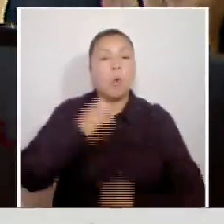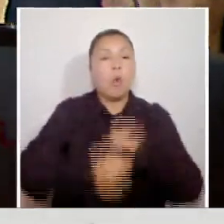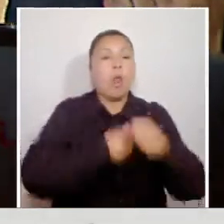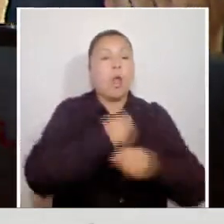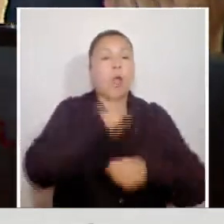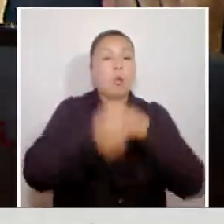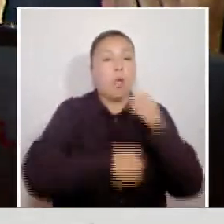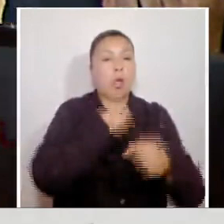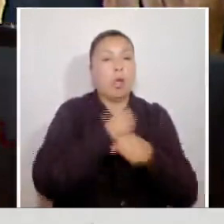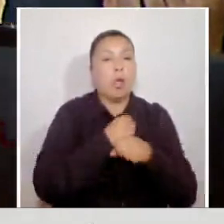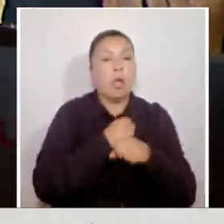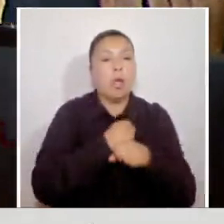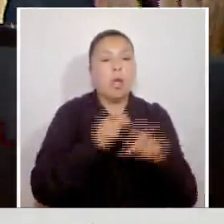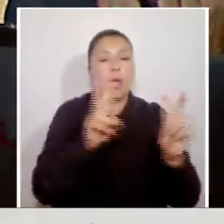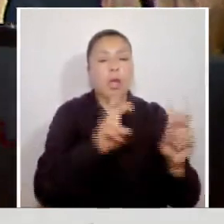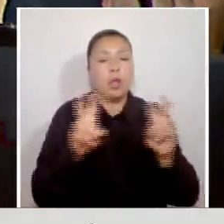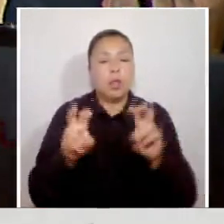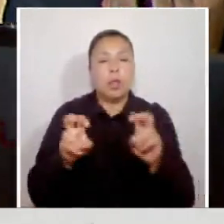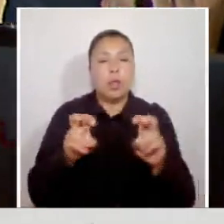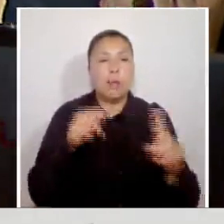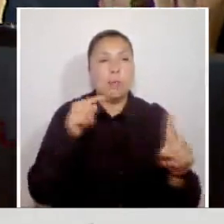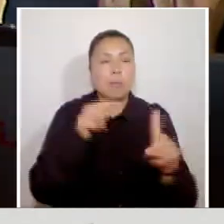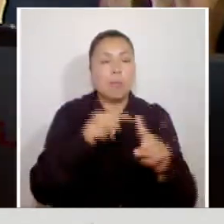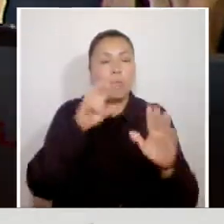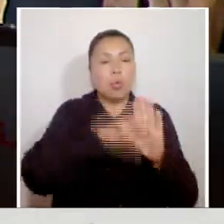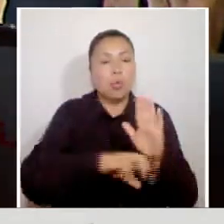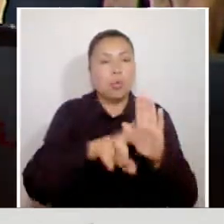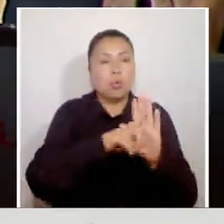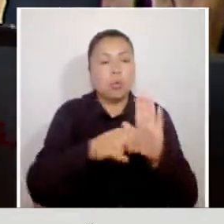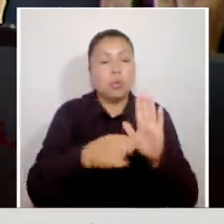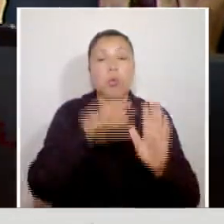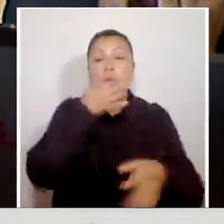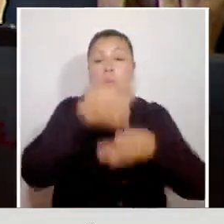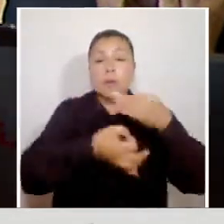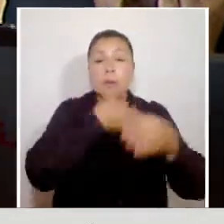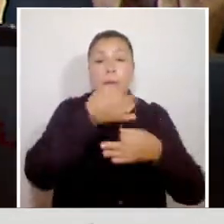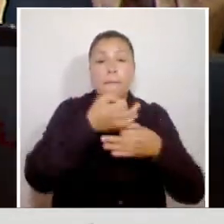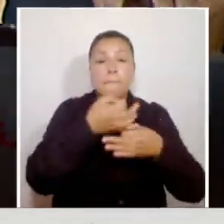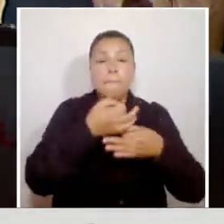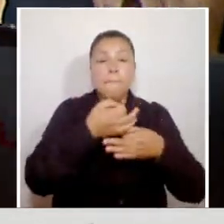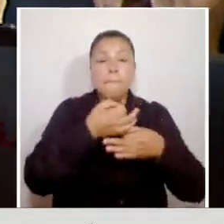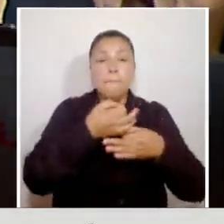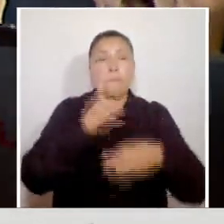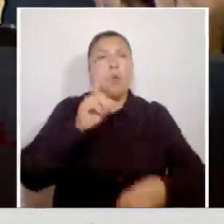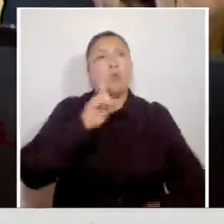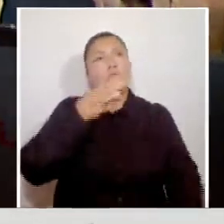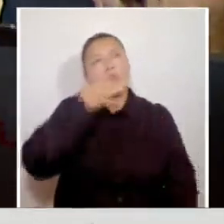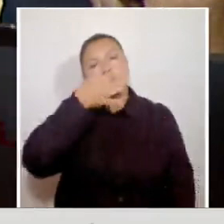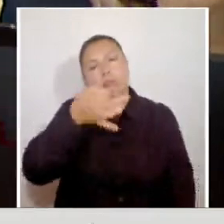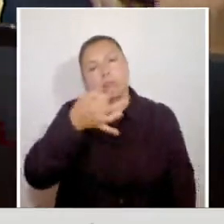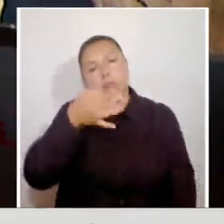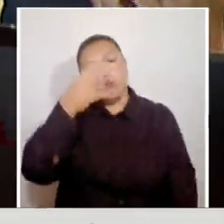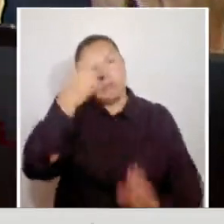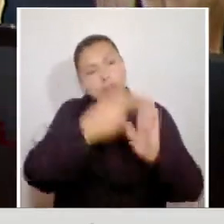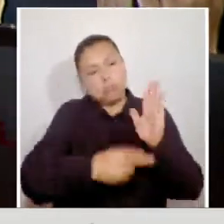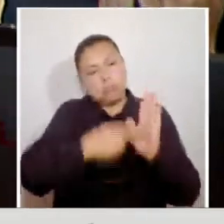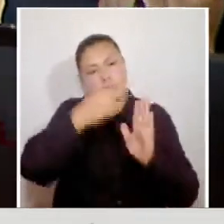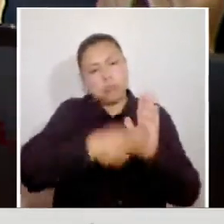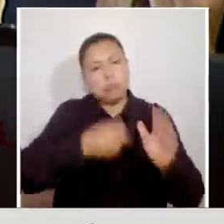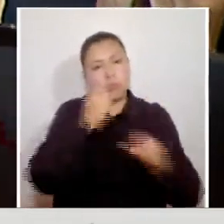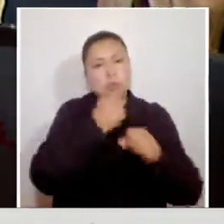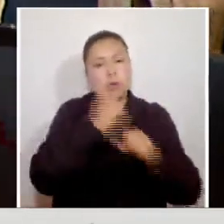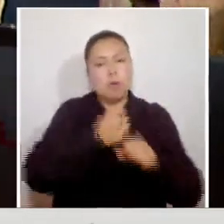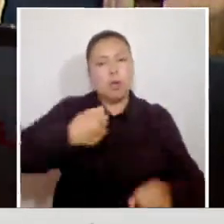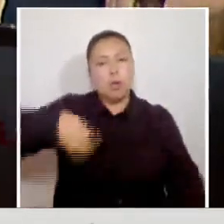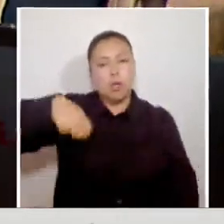en materia objeto de los proyectos que señalaré no se ha visto reflejado en el trabajo en el senado y tienen que